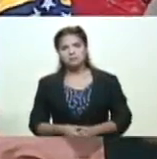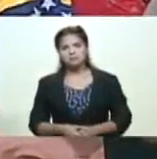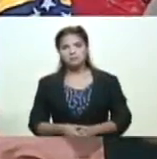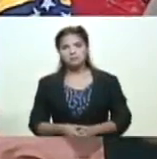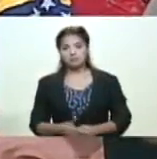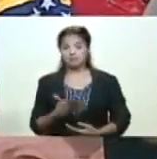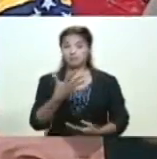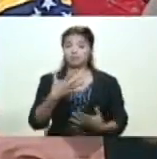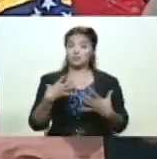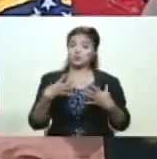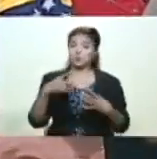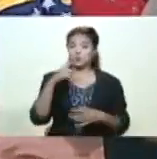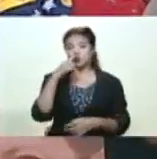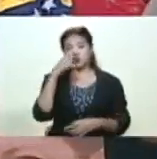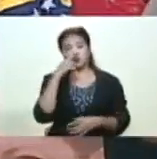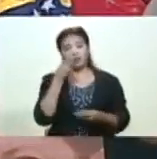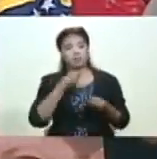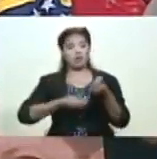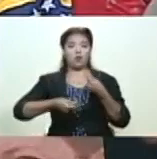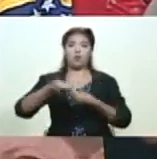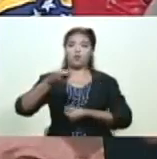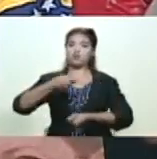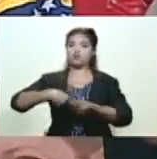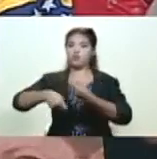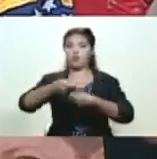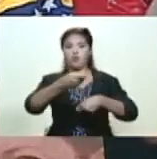Siendo un magnate de negocios,